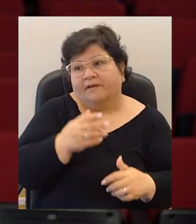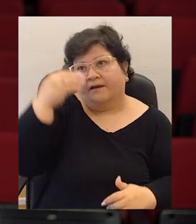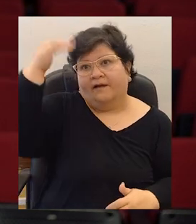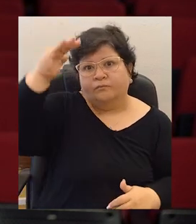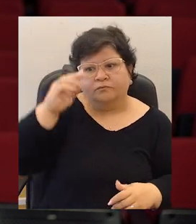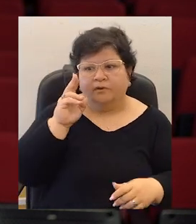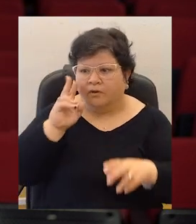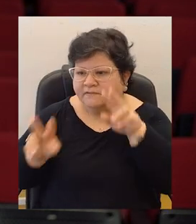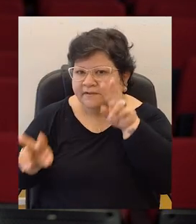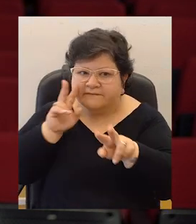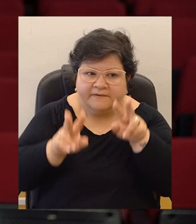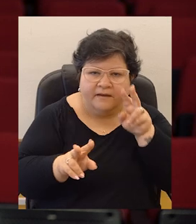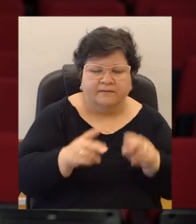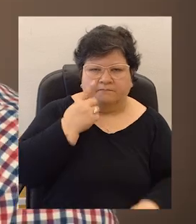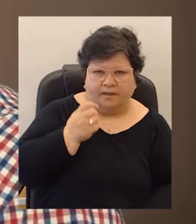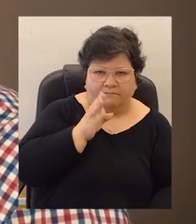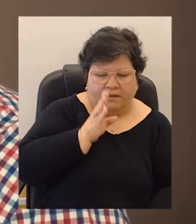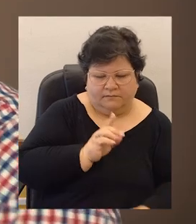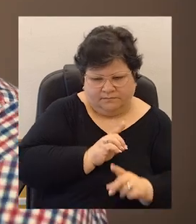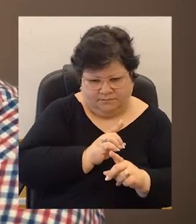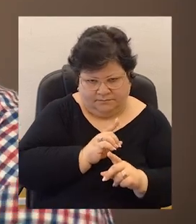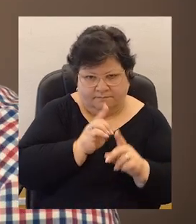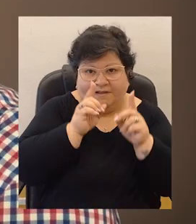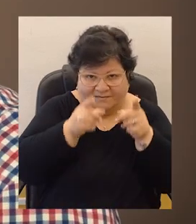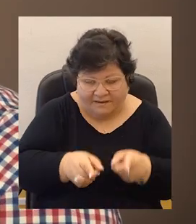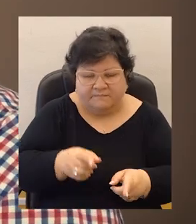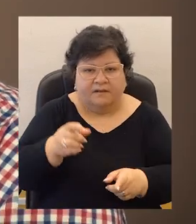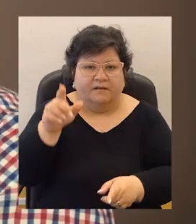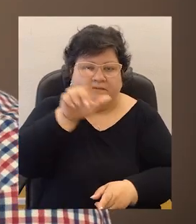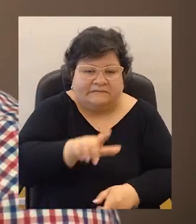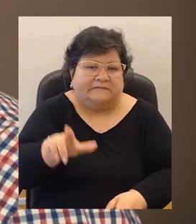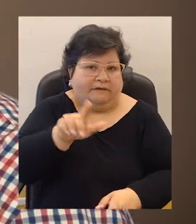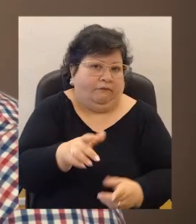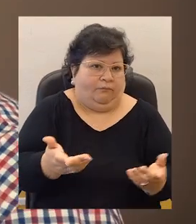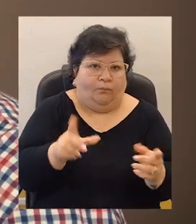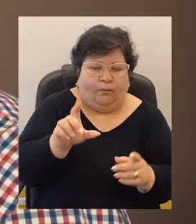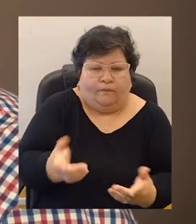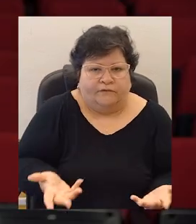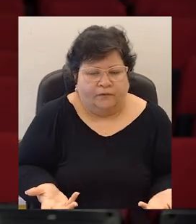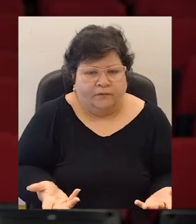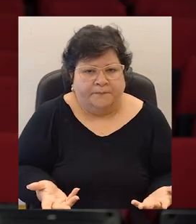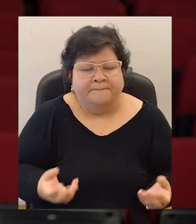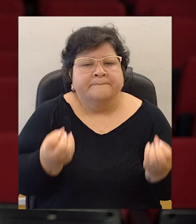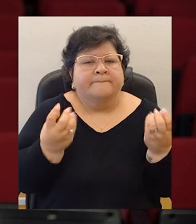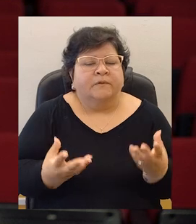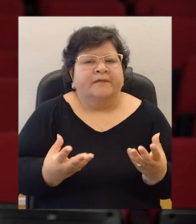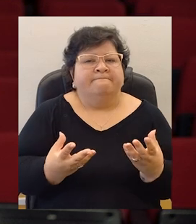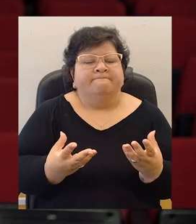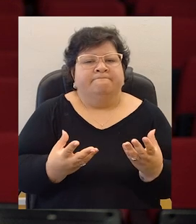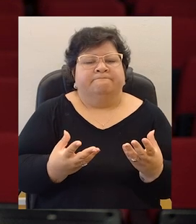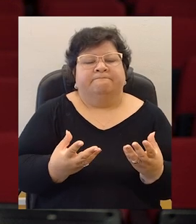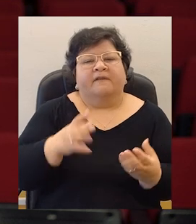adultos sino de los padres sistema educativo alguien o incluso hoy justo estamos en una clase habla hay